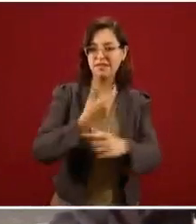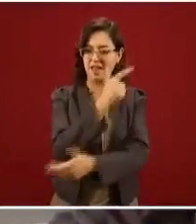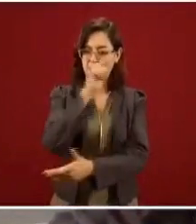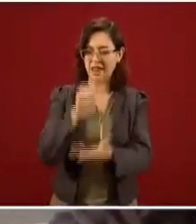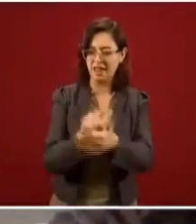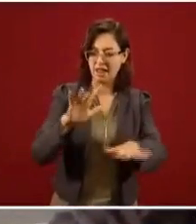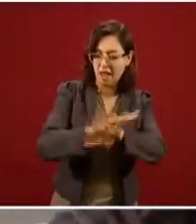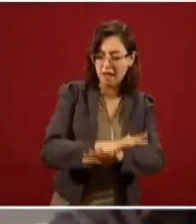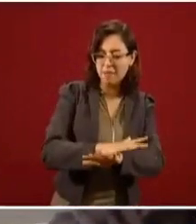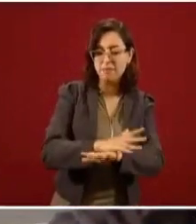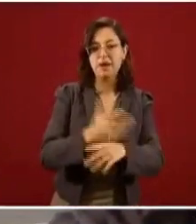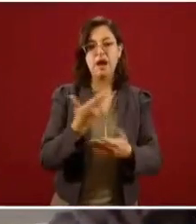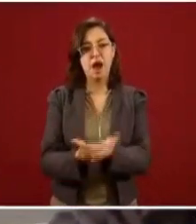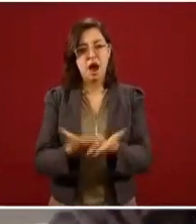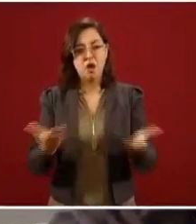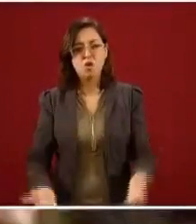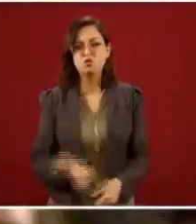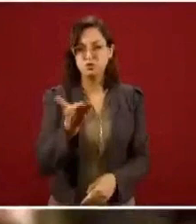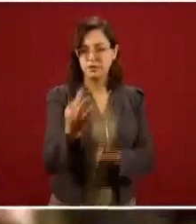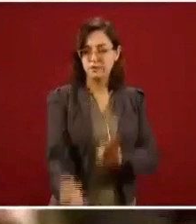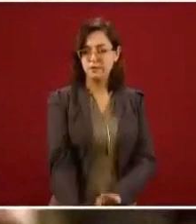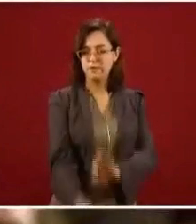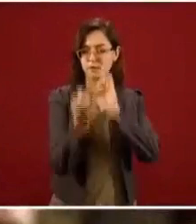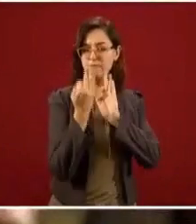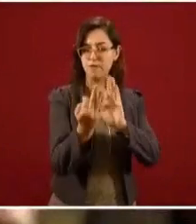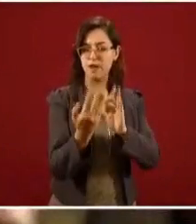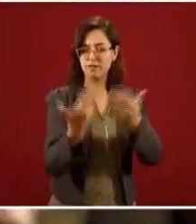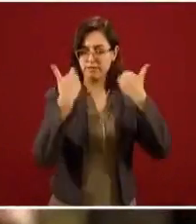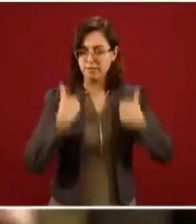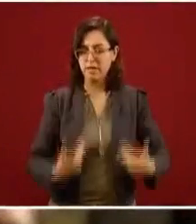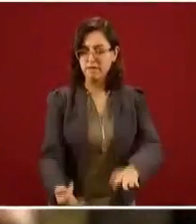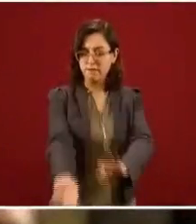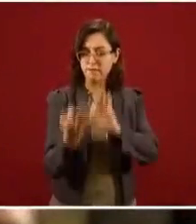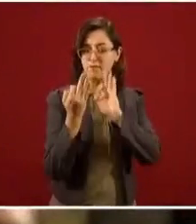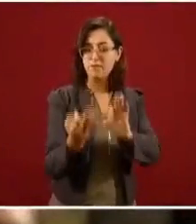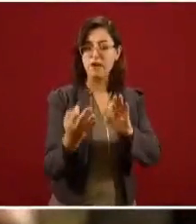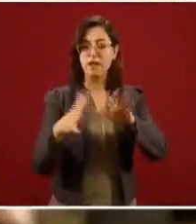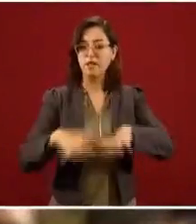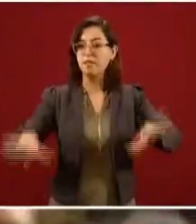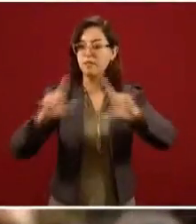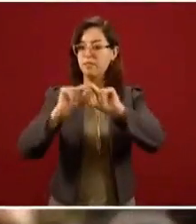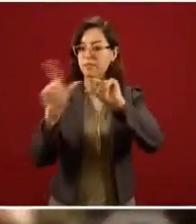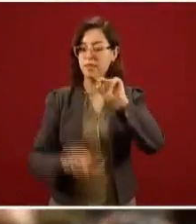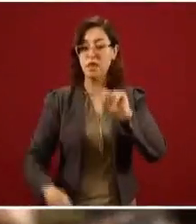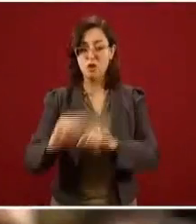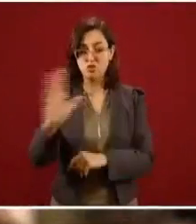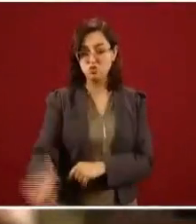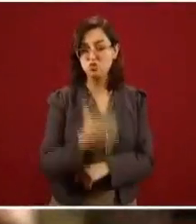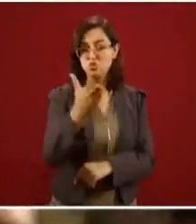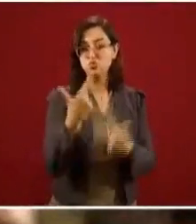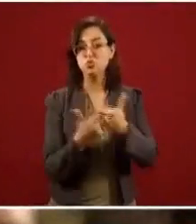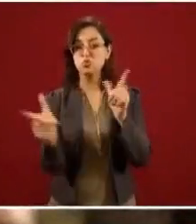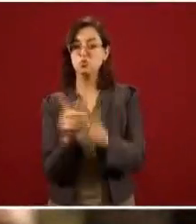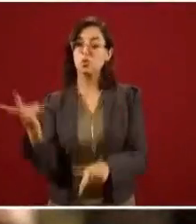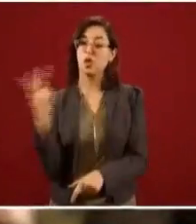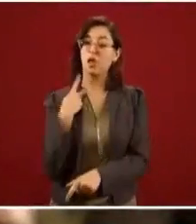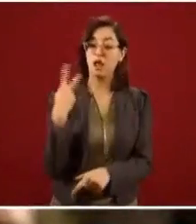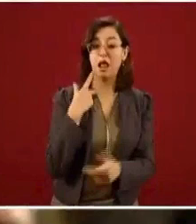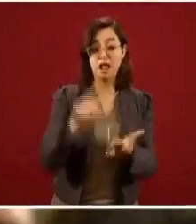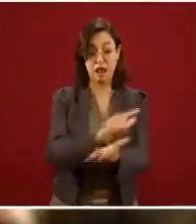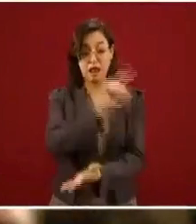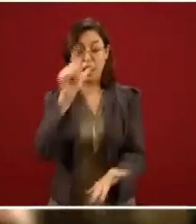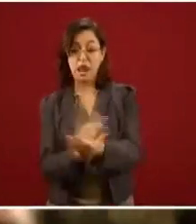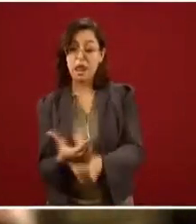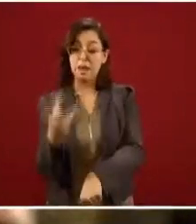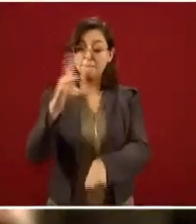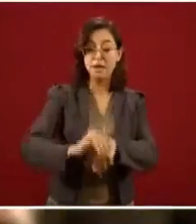su gobierno, su partido, su movimiento no impulsarán leyes que permitan